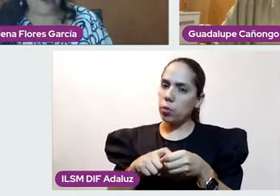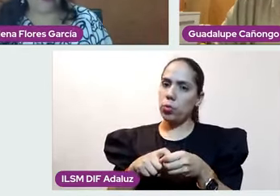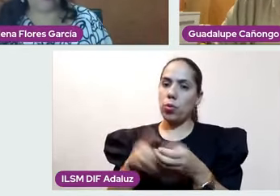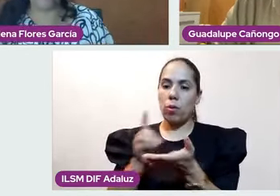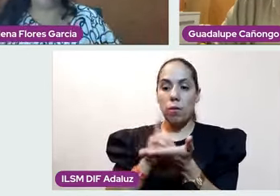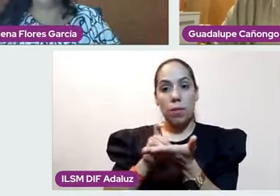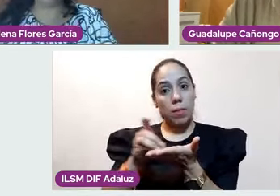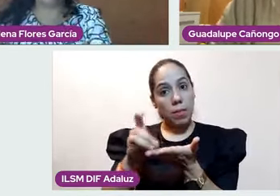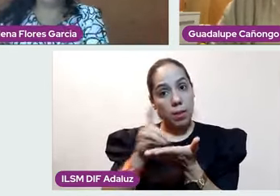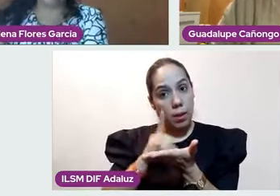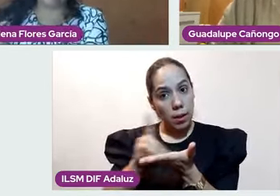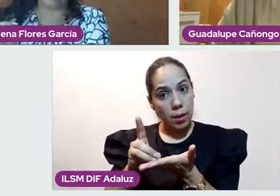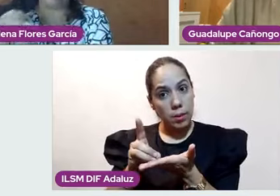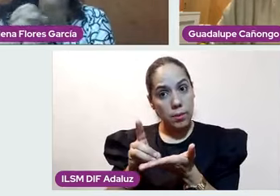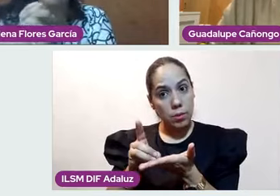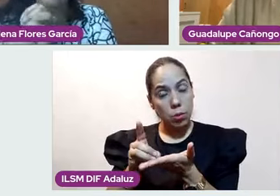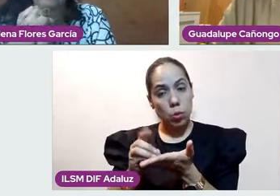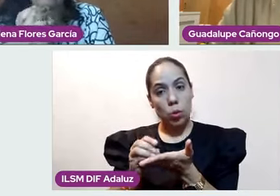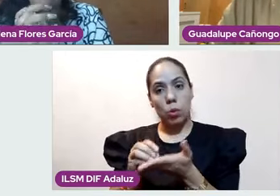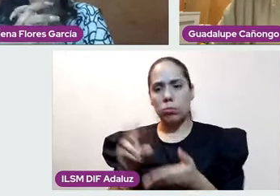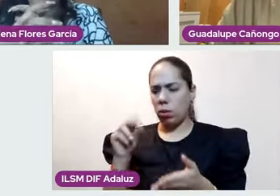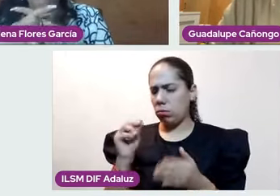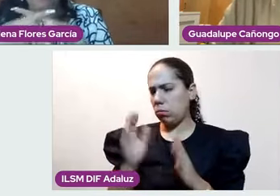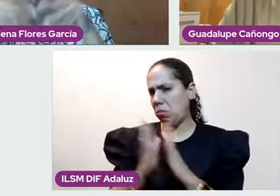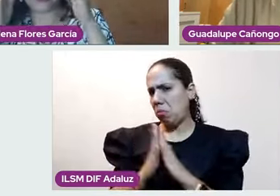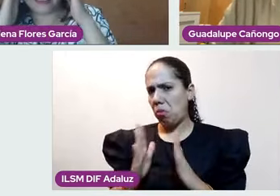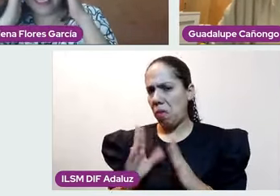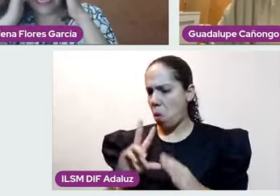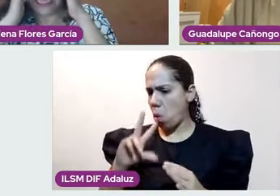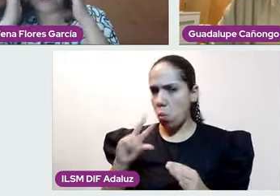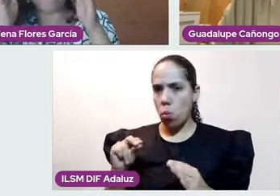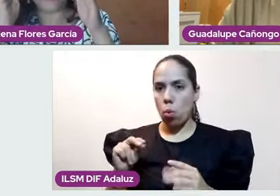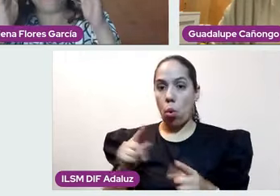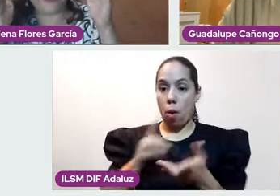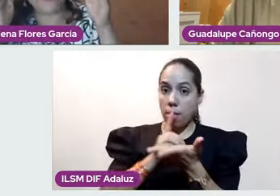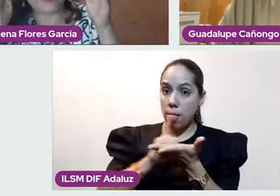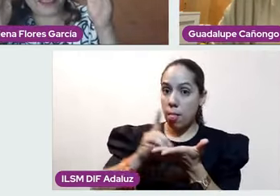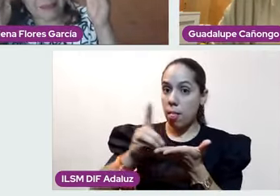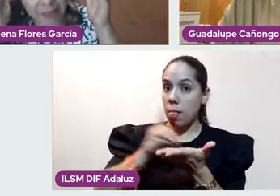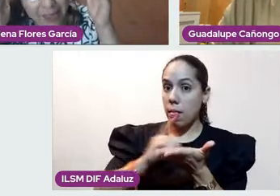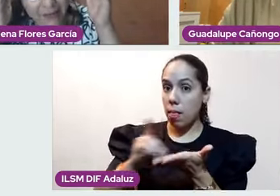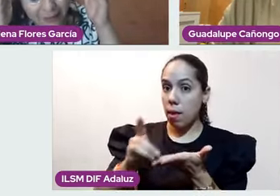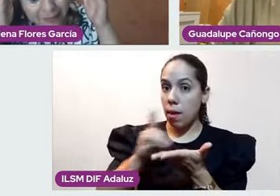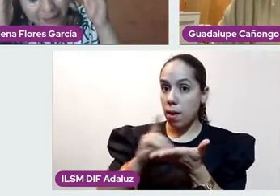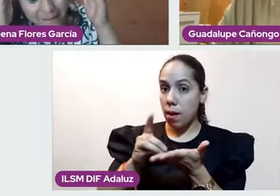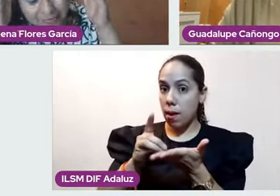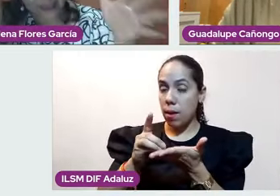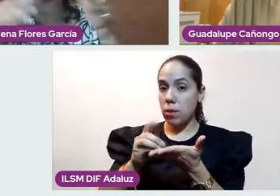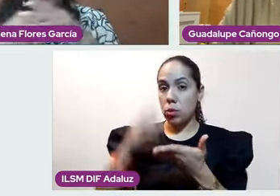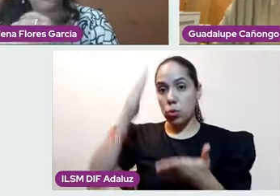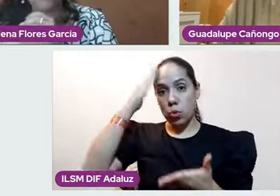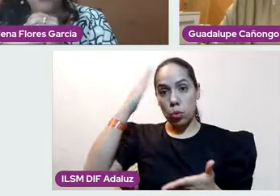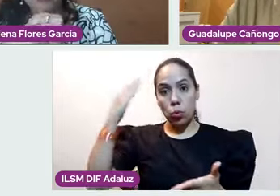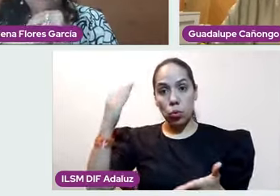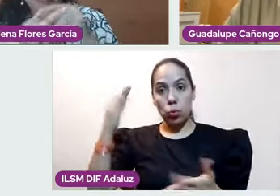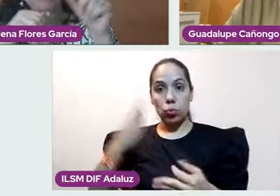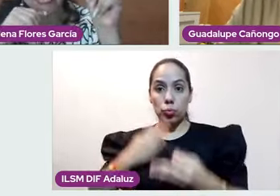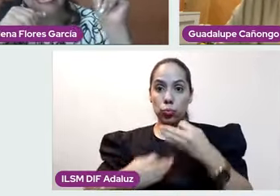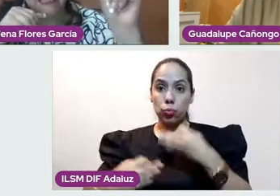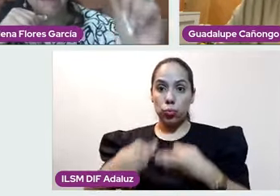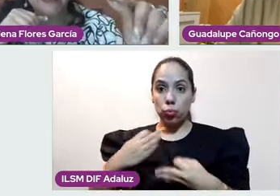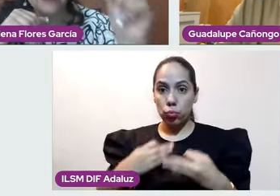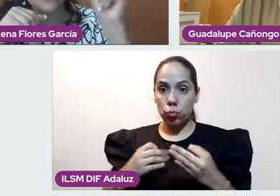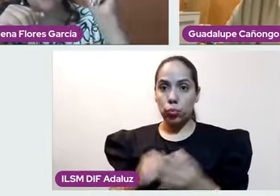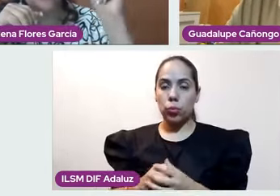un favor que se les dé a las personas mayores. Fíjate que también suscribo el